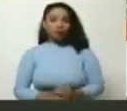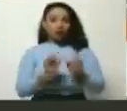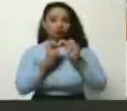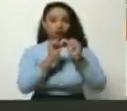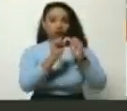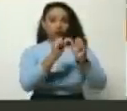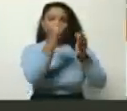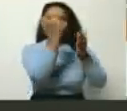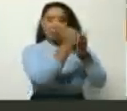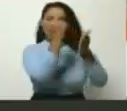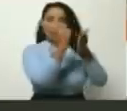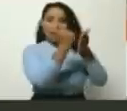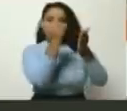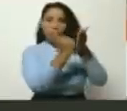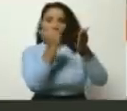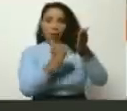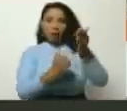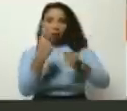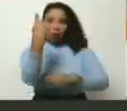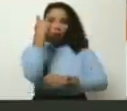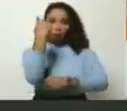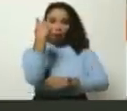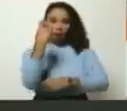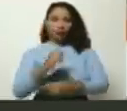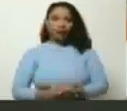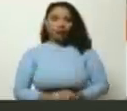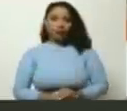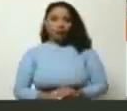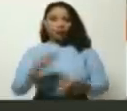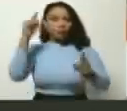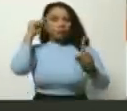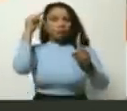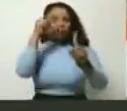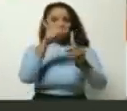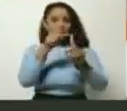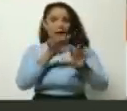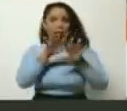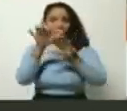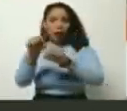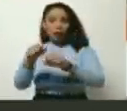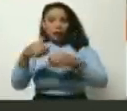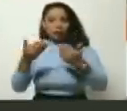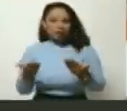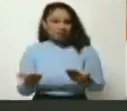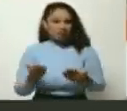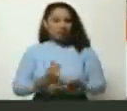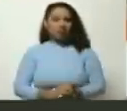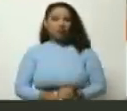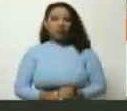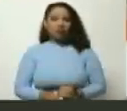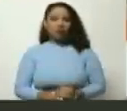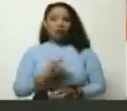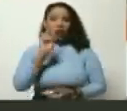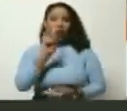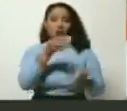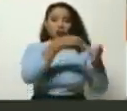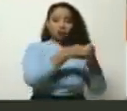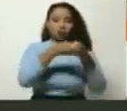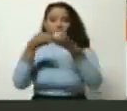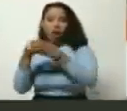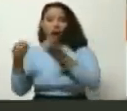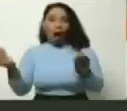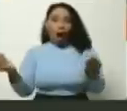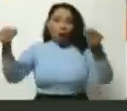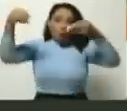siguientes términos. 1. Objeto y alcance. Las partes convienen en